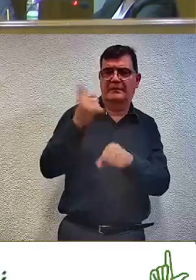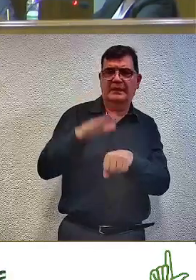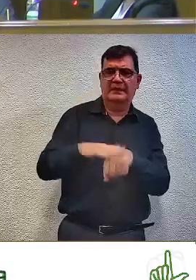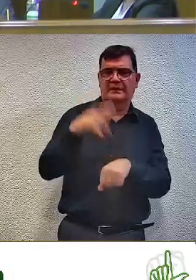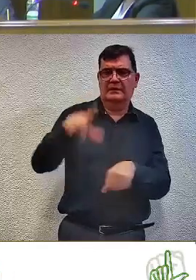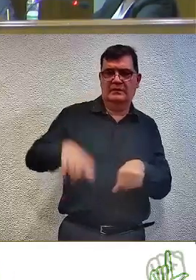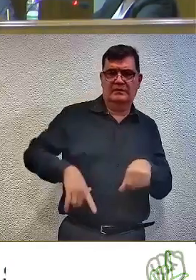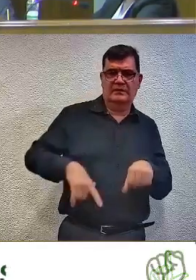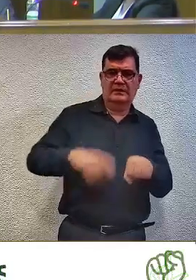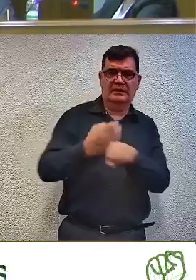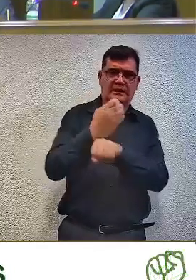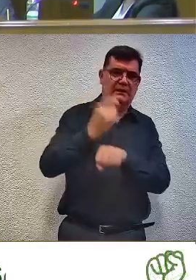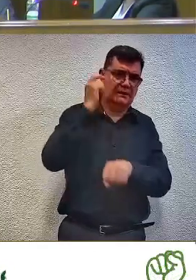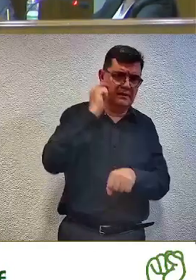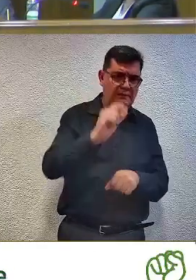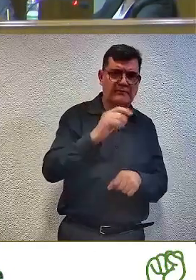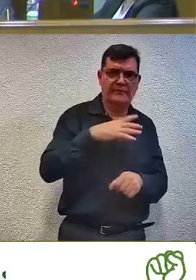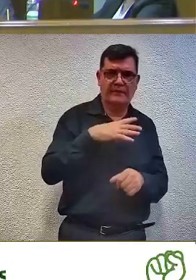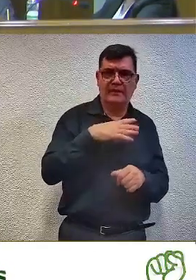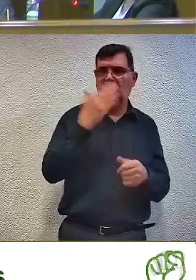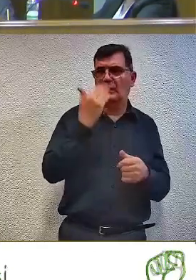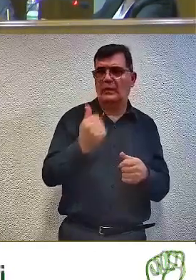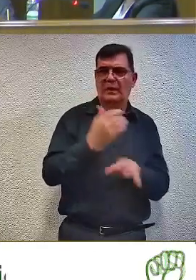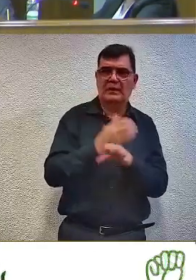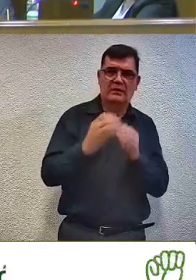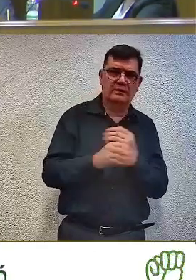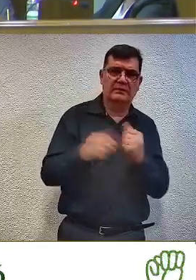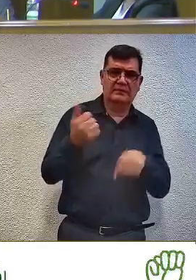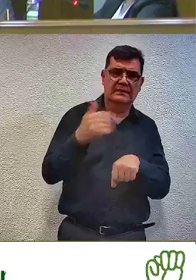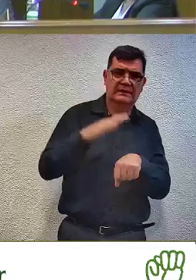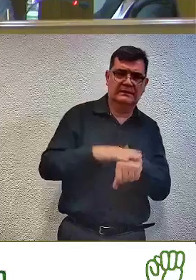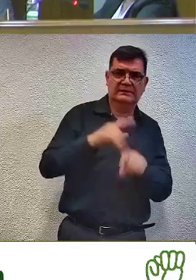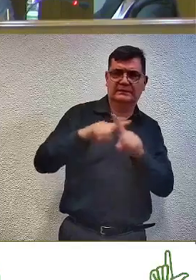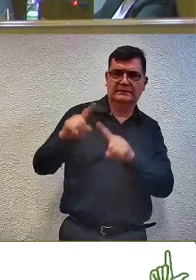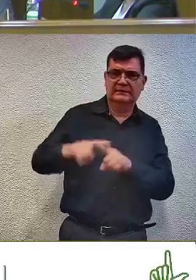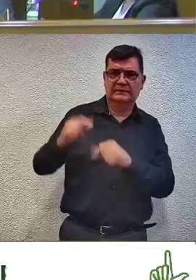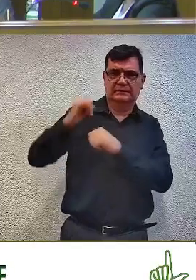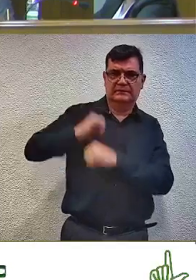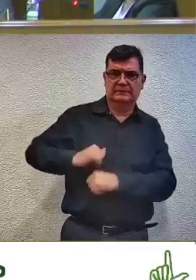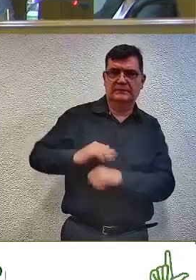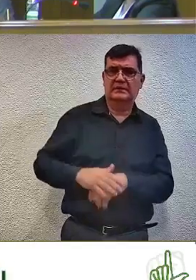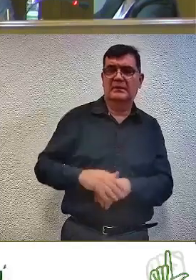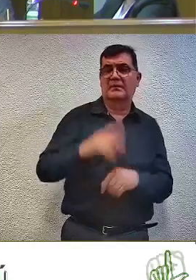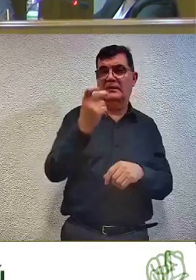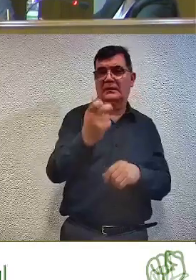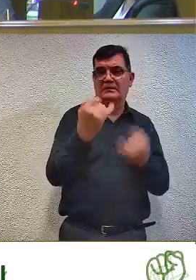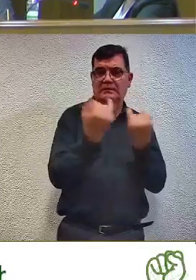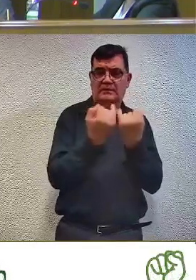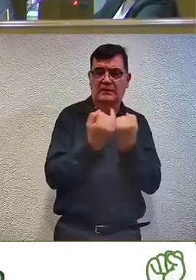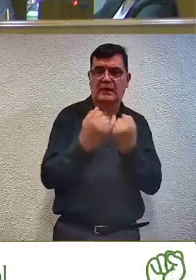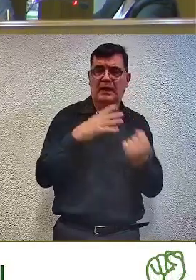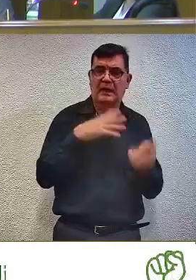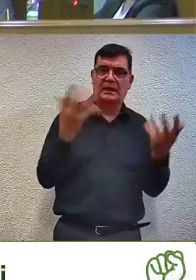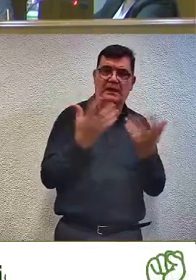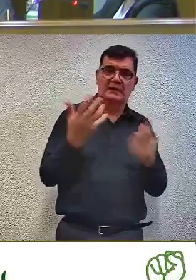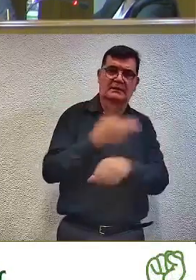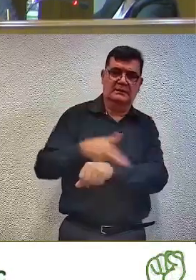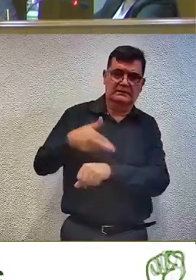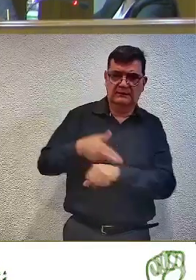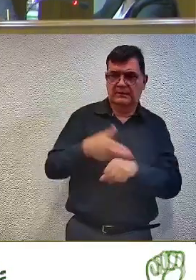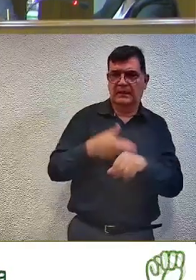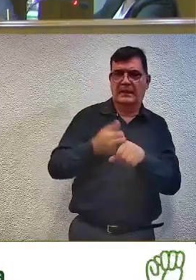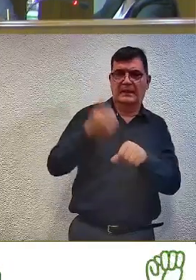del Gobierno del Estado de Guerrero al no haber liberado las administraciones correspondientes, no obstante que ha realizado las gestiones